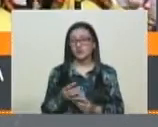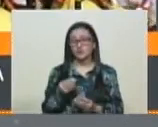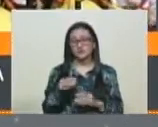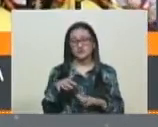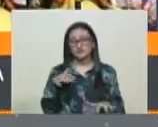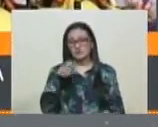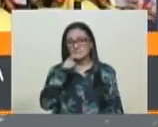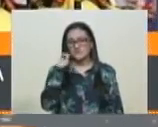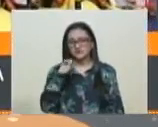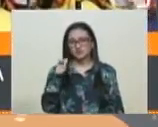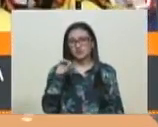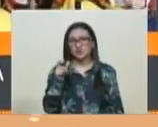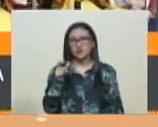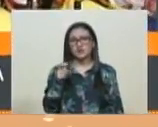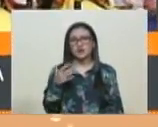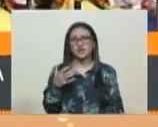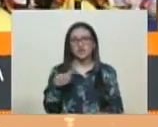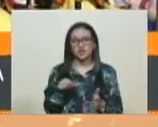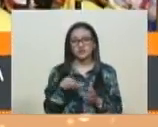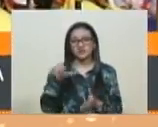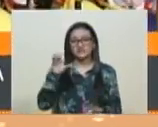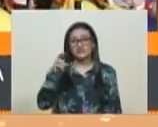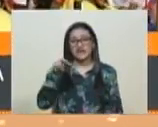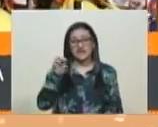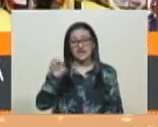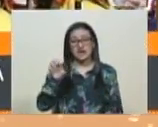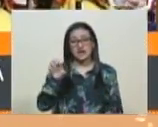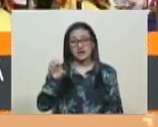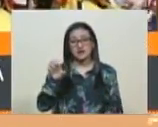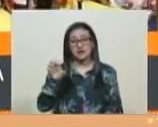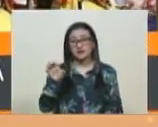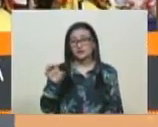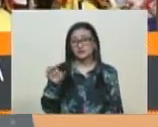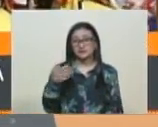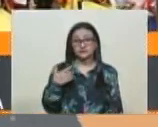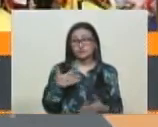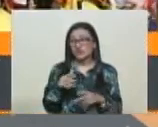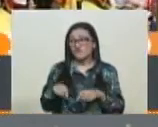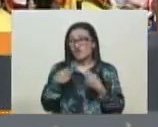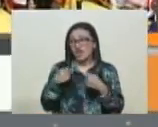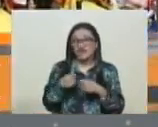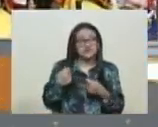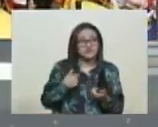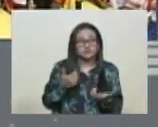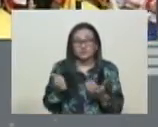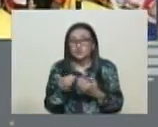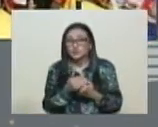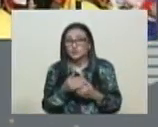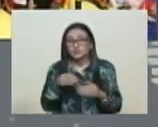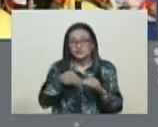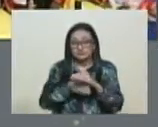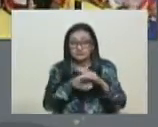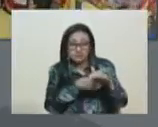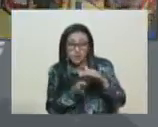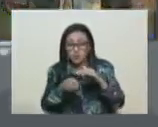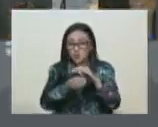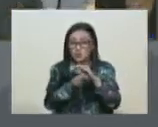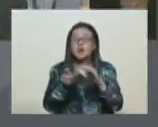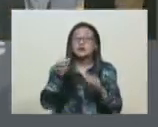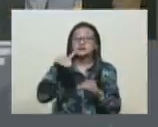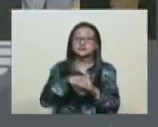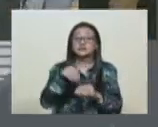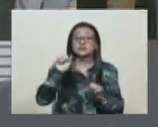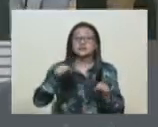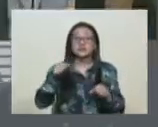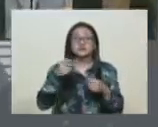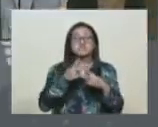personas concentrados en un centro de votación, esquivando la violencia en sus centros naturales para venirle a decir sí a